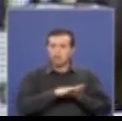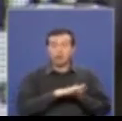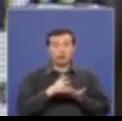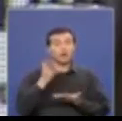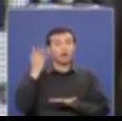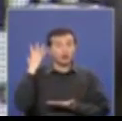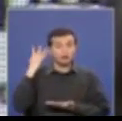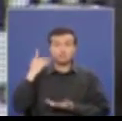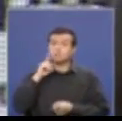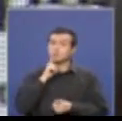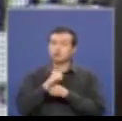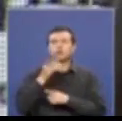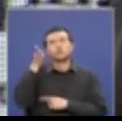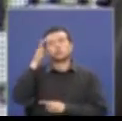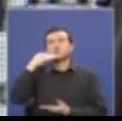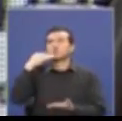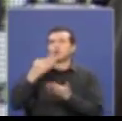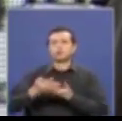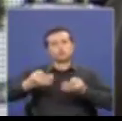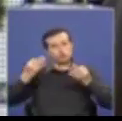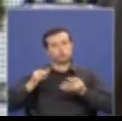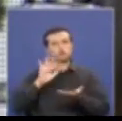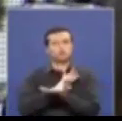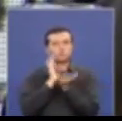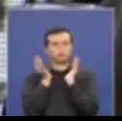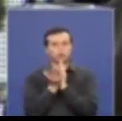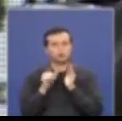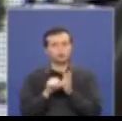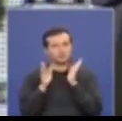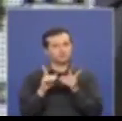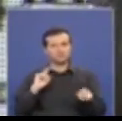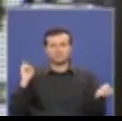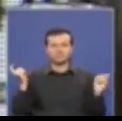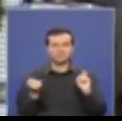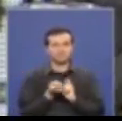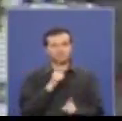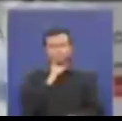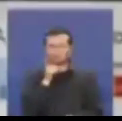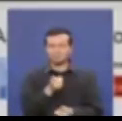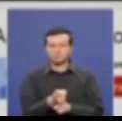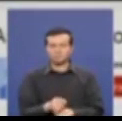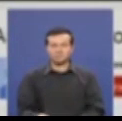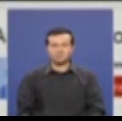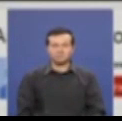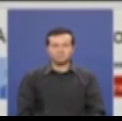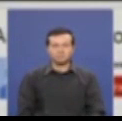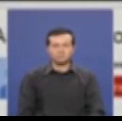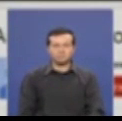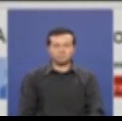que recibimos. Gracias a Dios llegó la Revolución Ciudadana, compatriota.